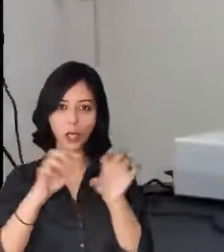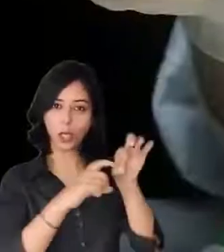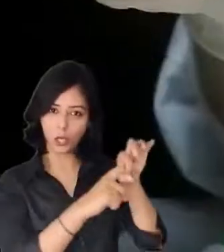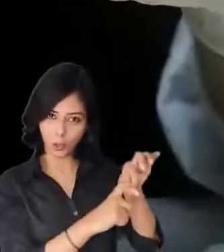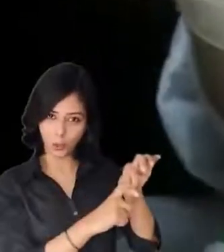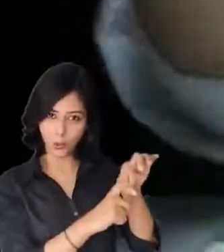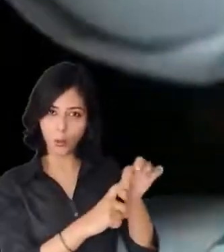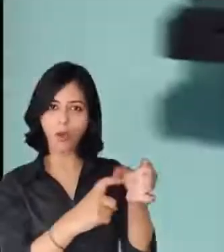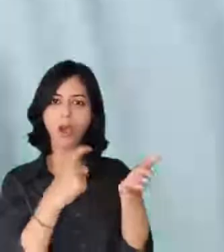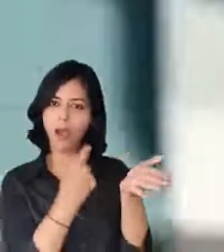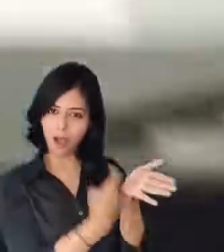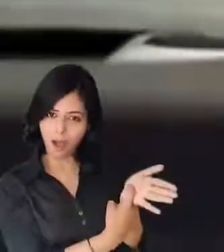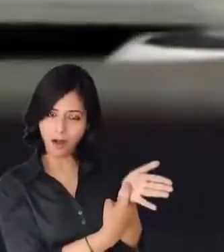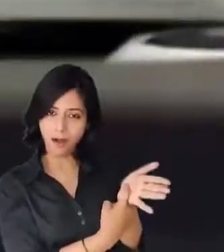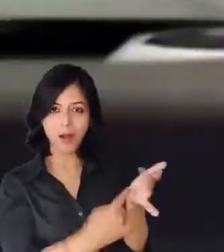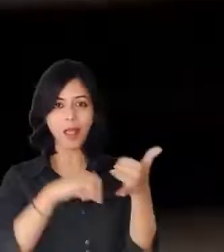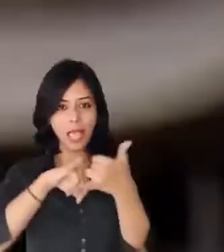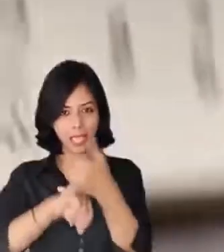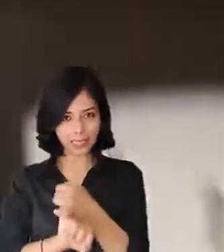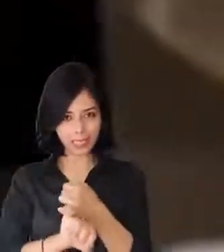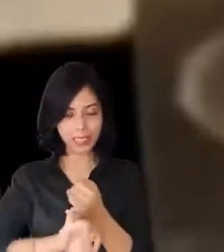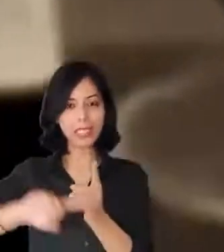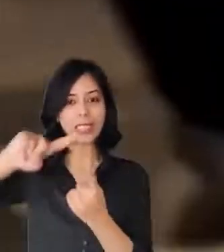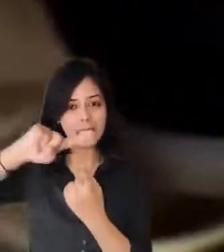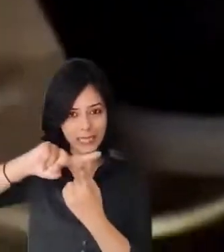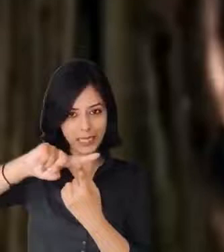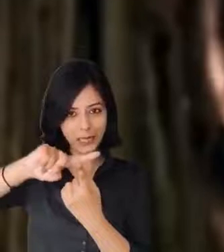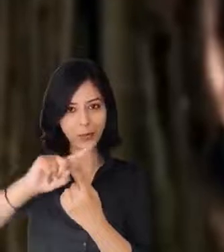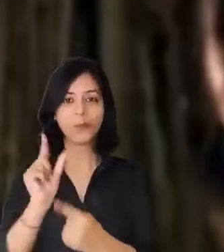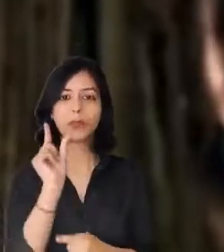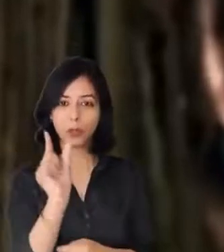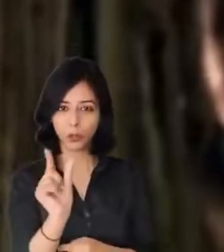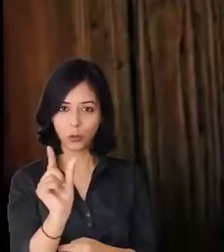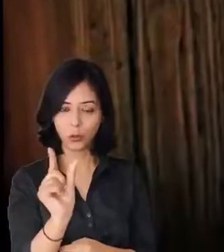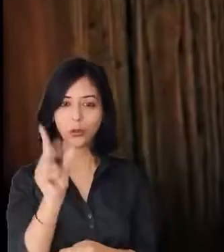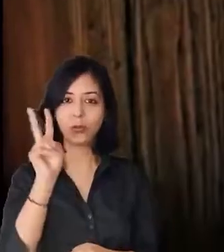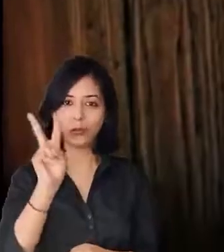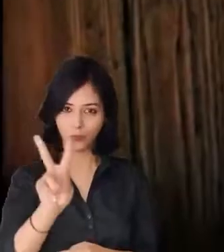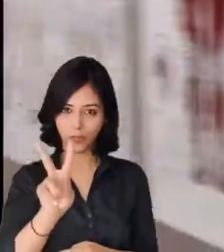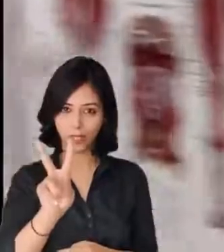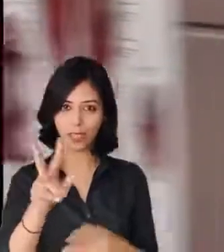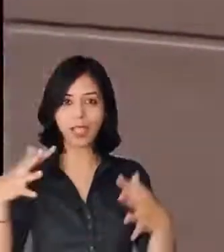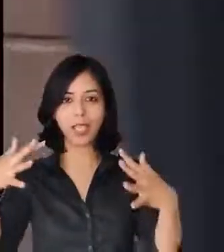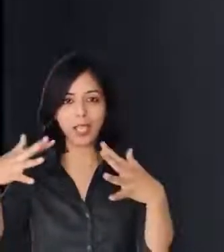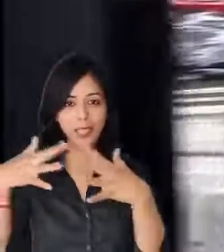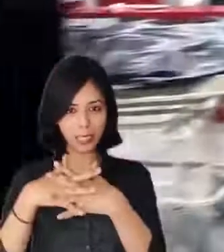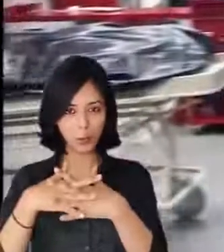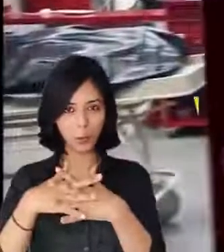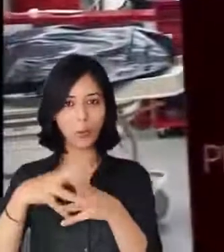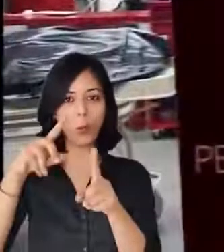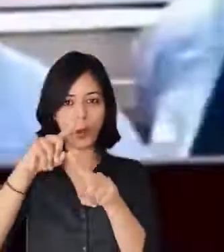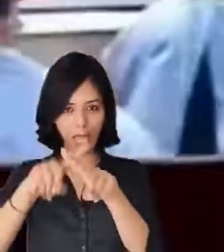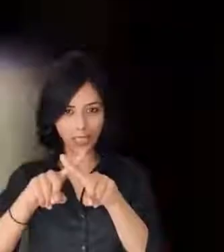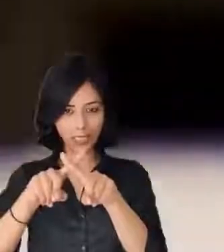El médico forense se concentró en determinar la hora de la muerte de Robin. Pero resultó ser una tarea complicada por